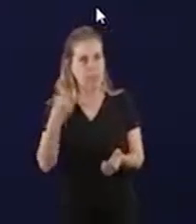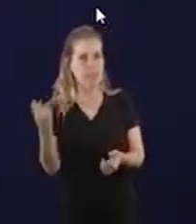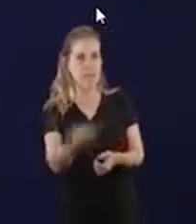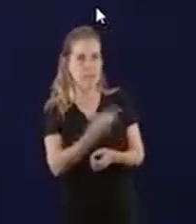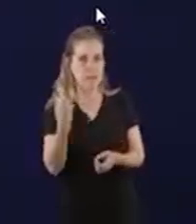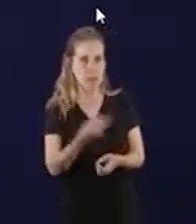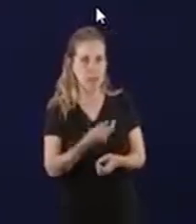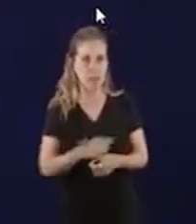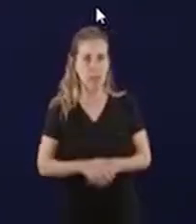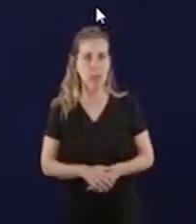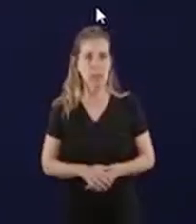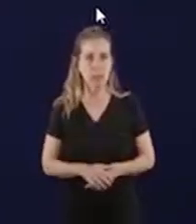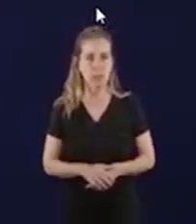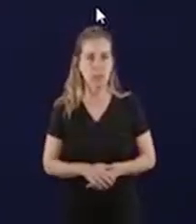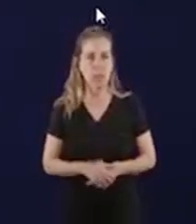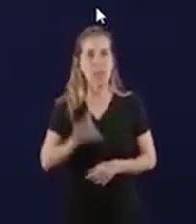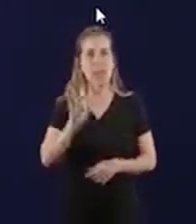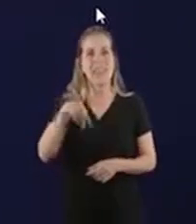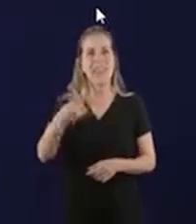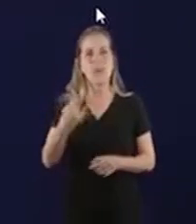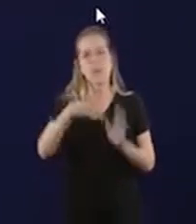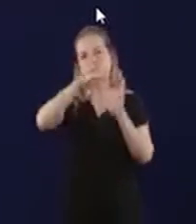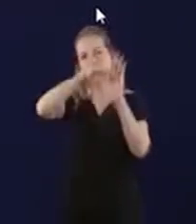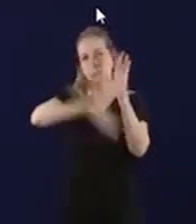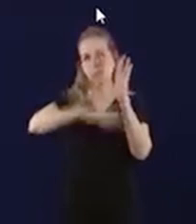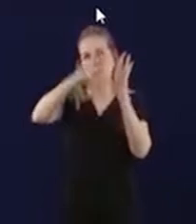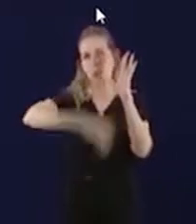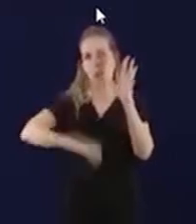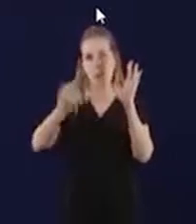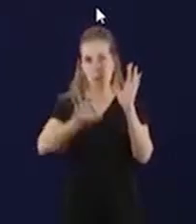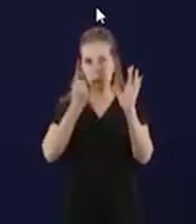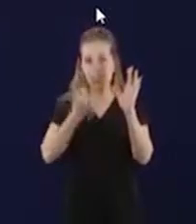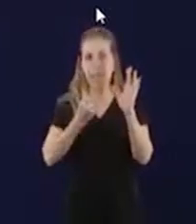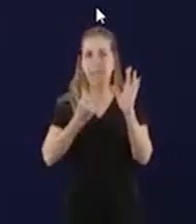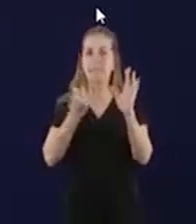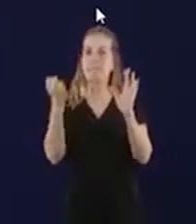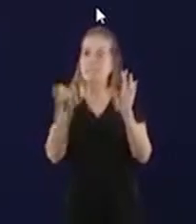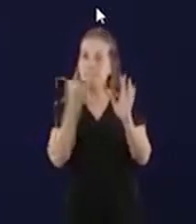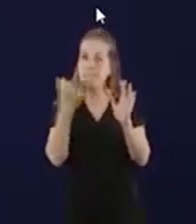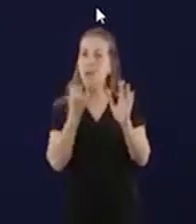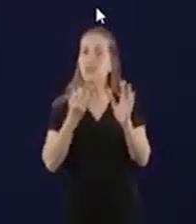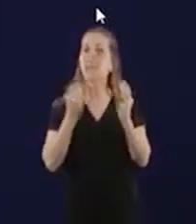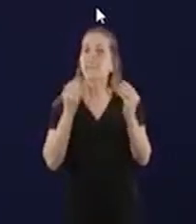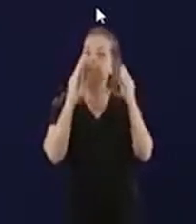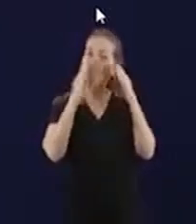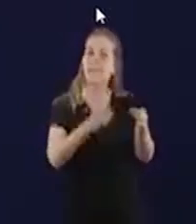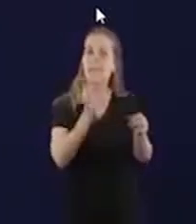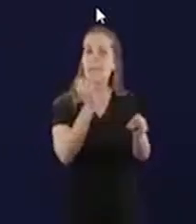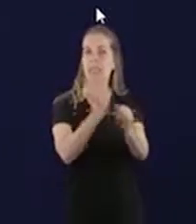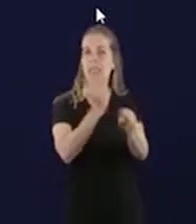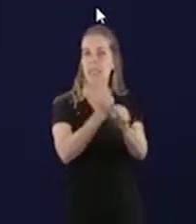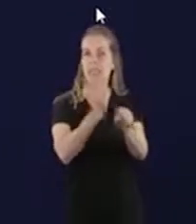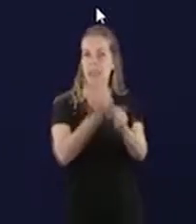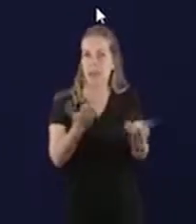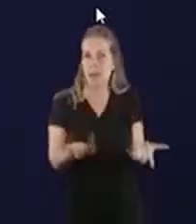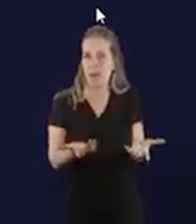nosotros todo el dnu pero eh particularmente el tema laboral donde sabemos que la Argentina hace 10 años que